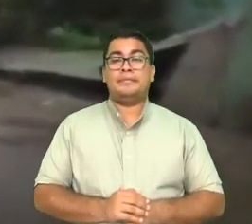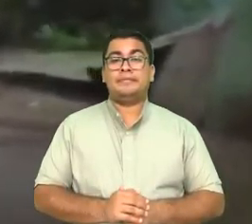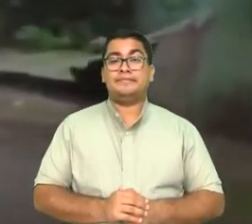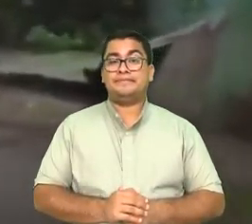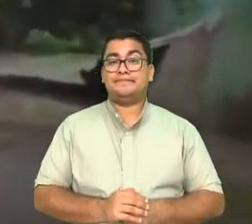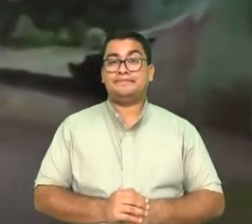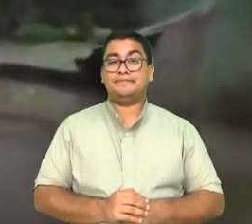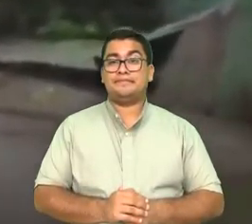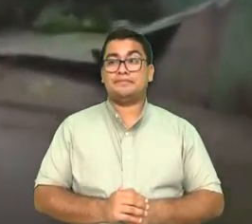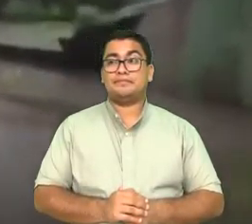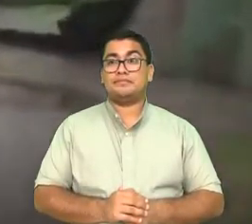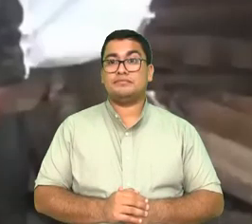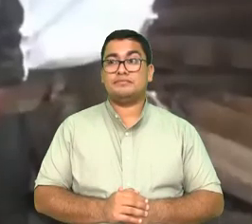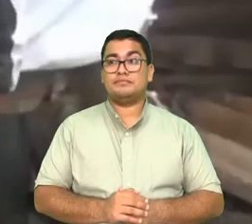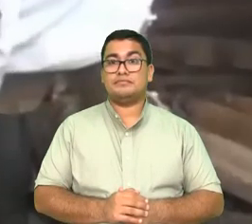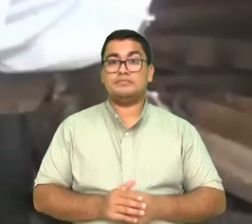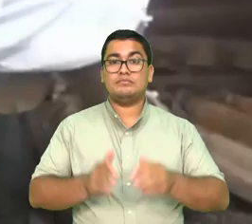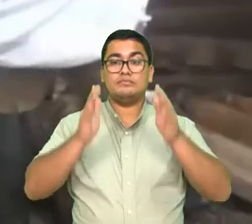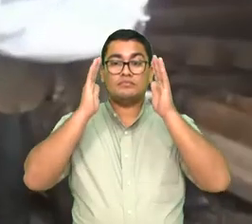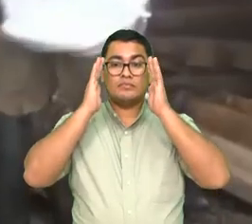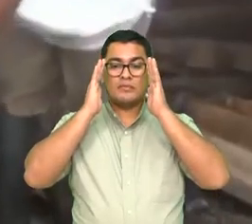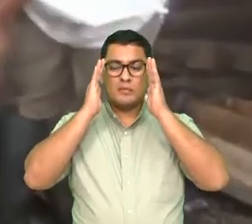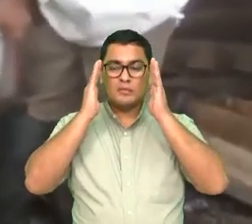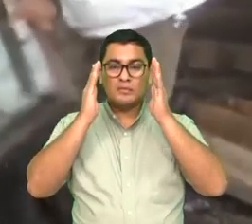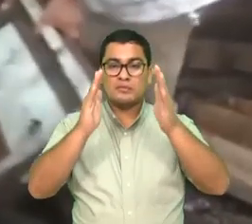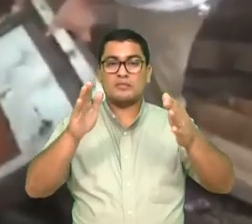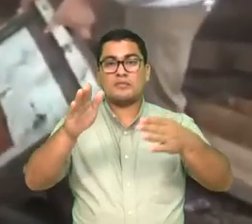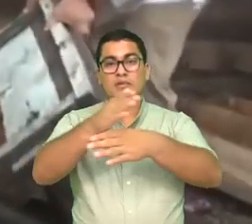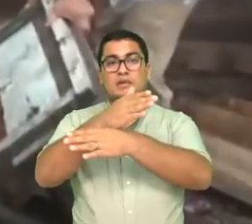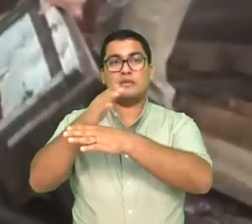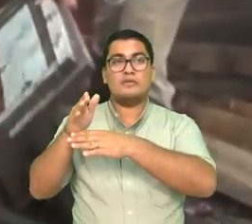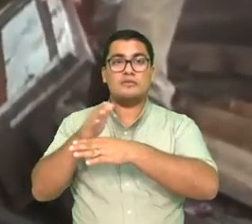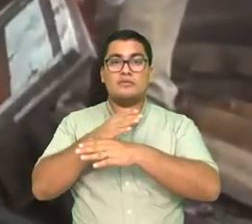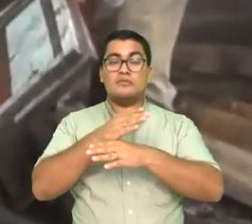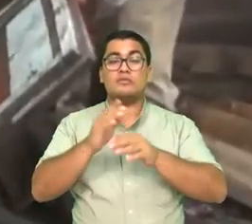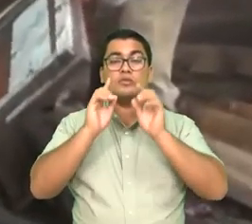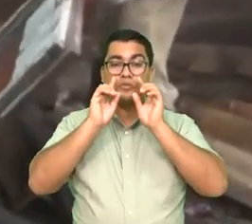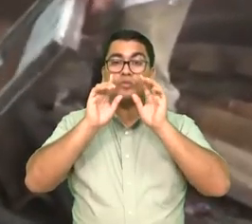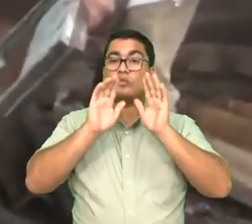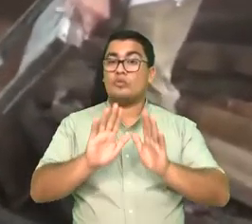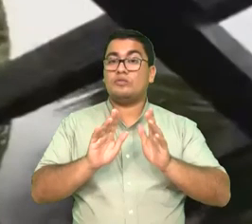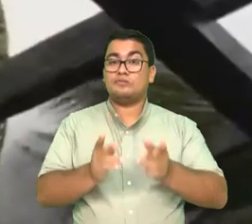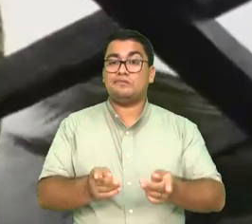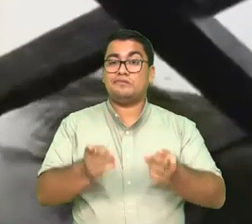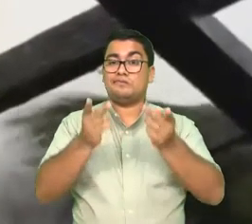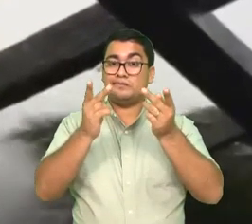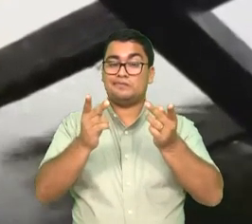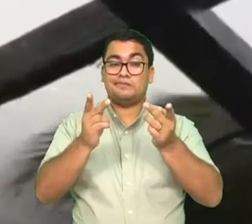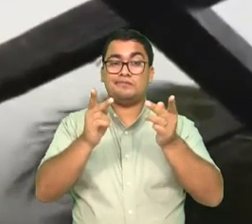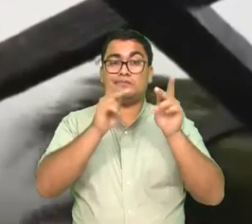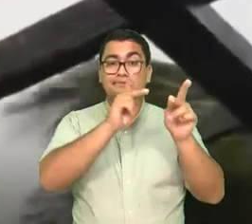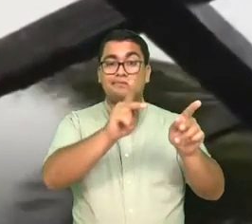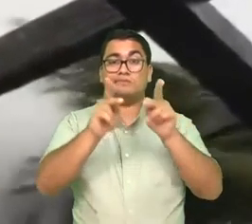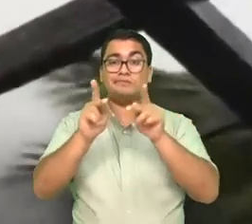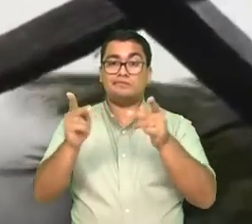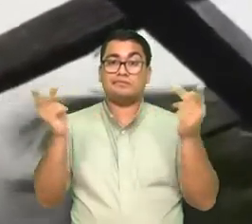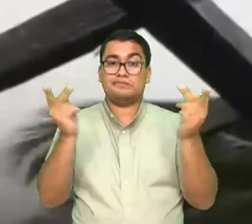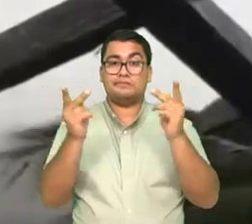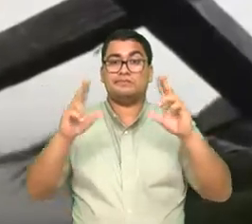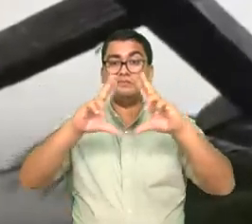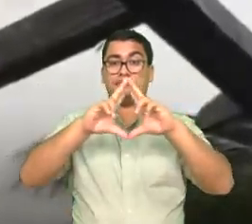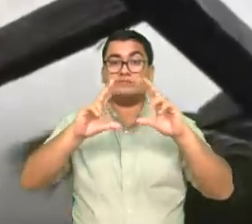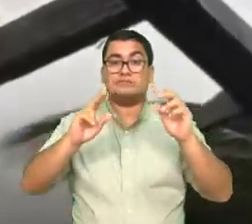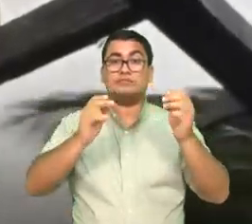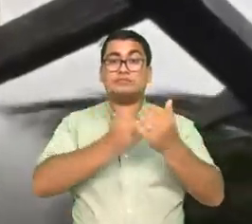Nos hemos preparado para atender los puntos críticos y garantizar la vida de las familias nicaragüenses a través de las visitas de